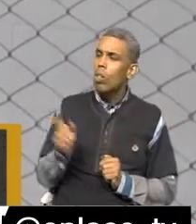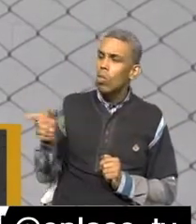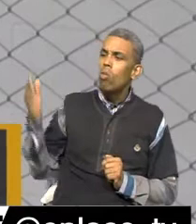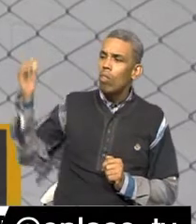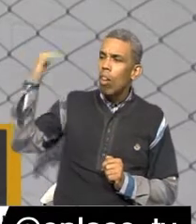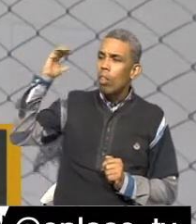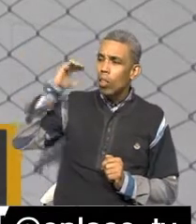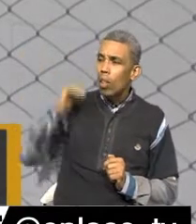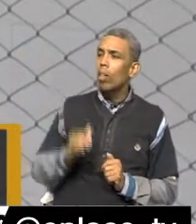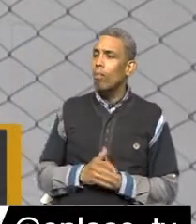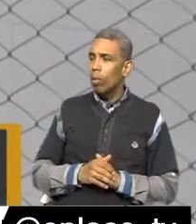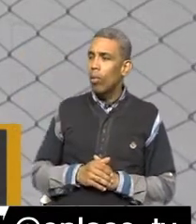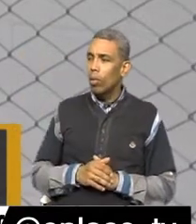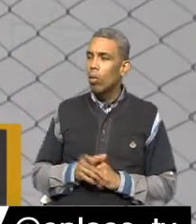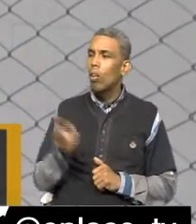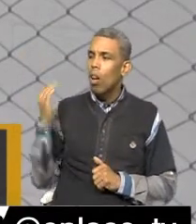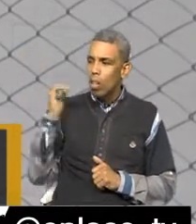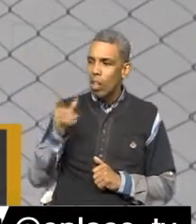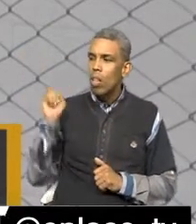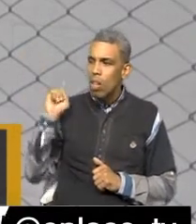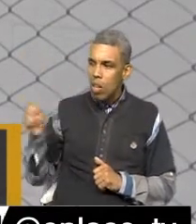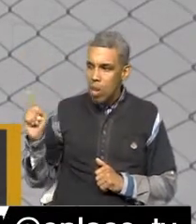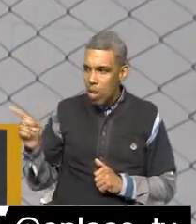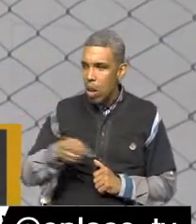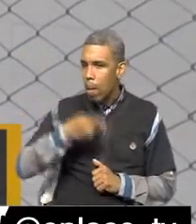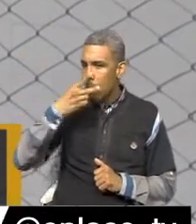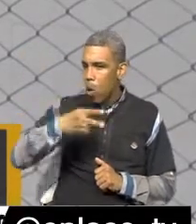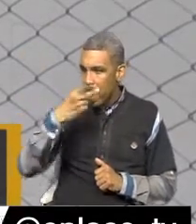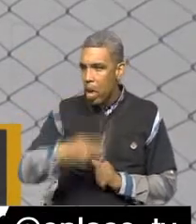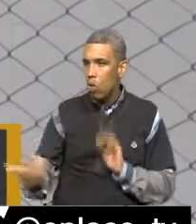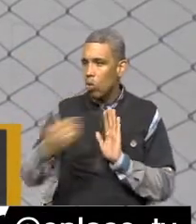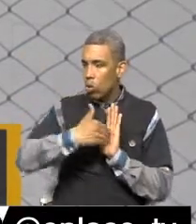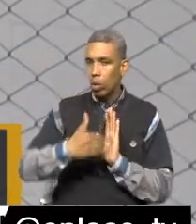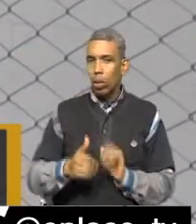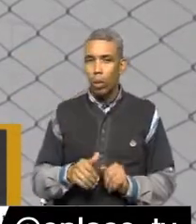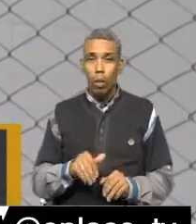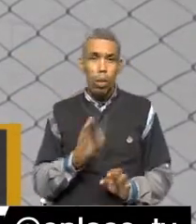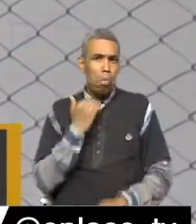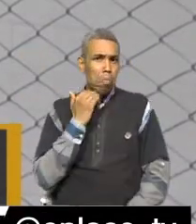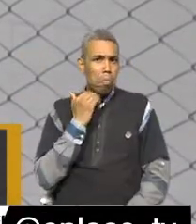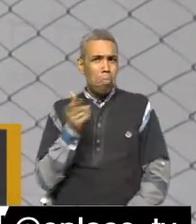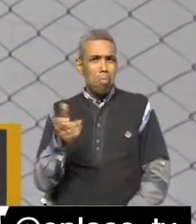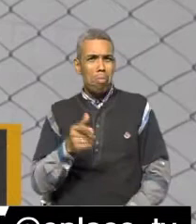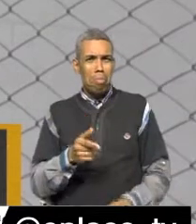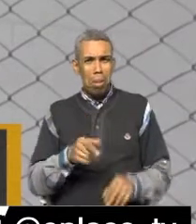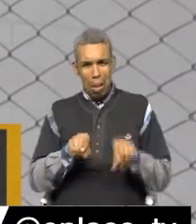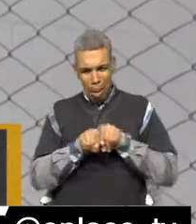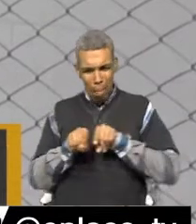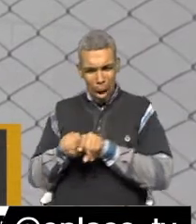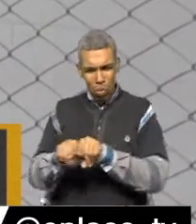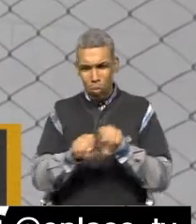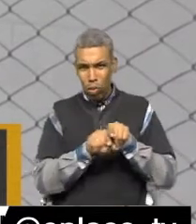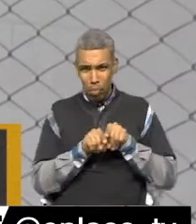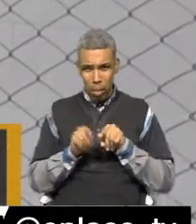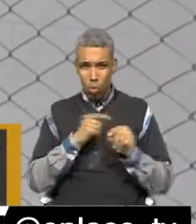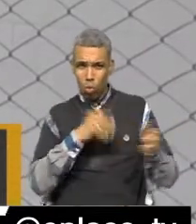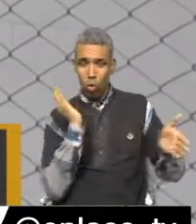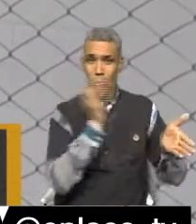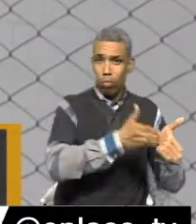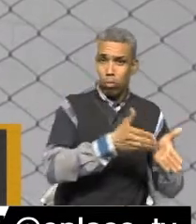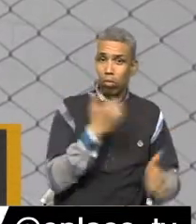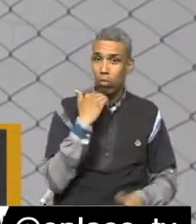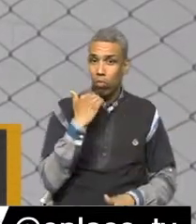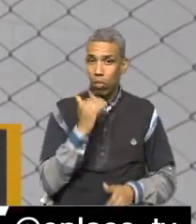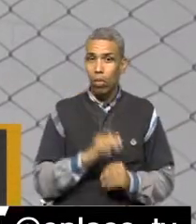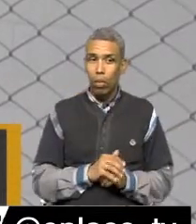él posiblemente iba a agredir a mi hermana y ellos se metieron. Entonces desde ahí él ha tenido ese resentimiento y por lo